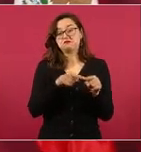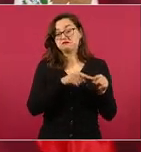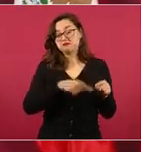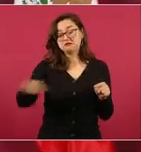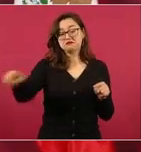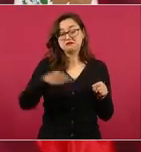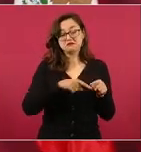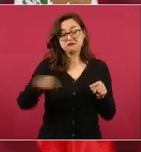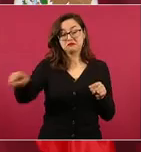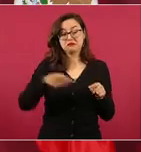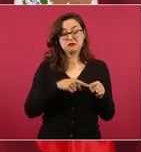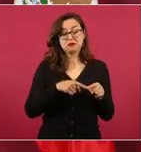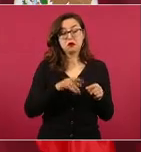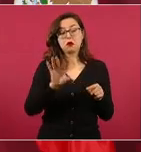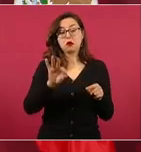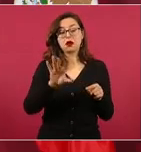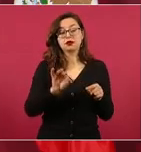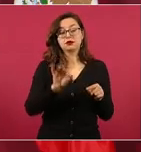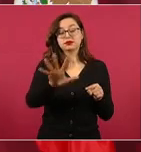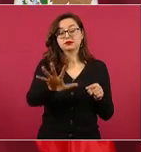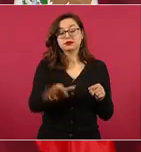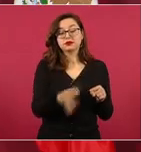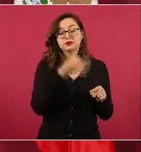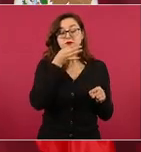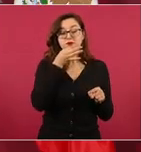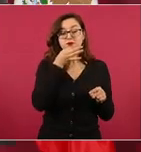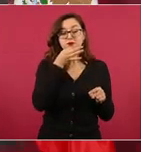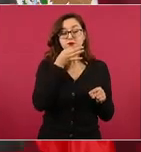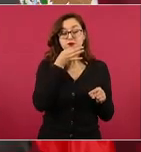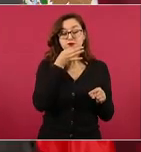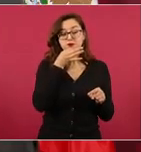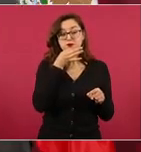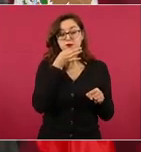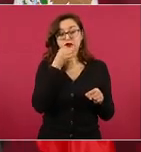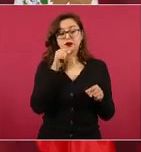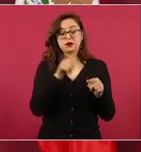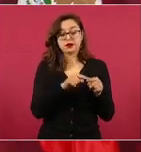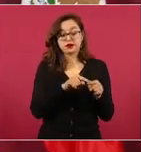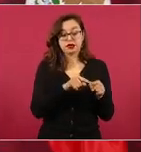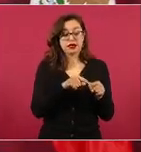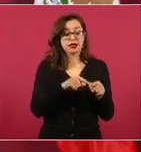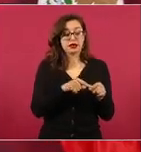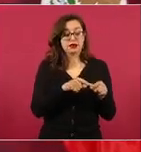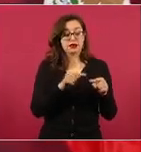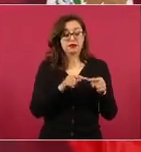40, 45 minutos y de Vallarta a Boca de Chila